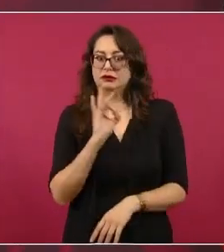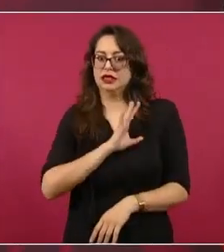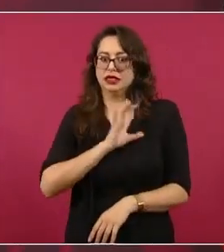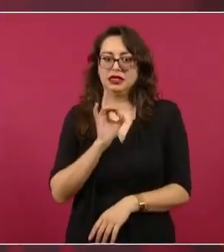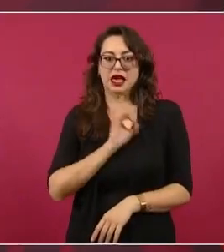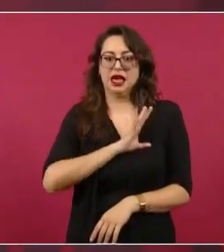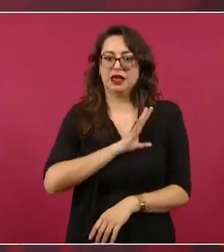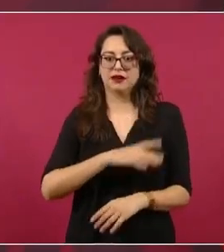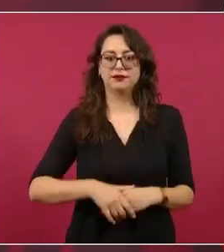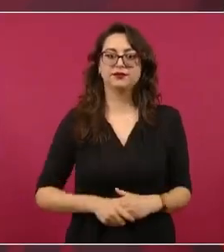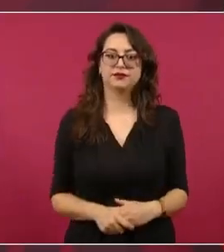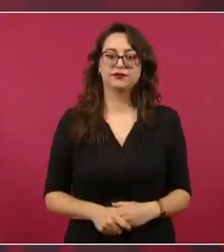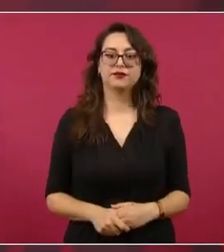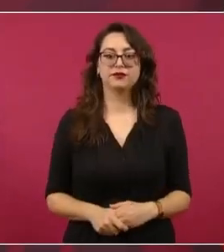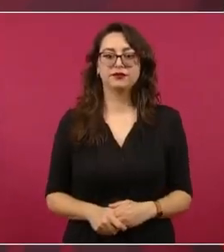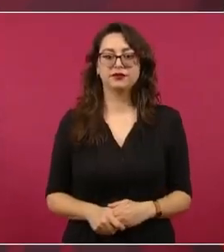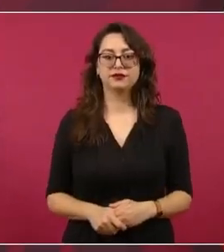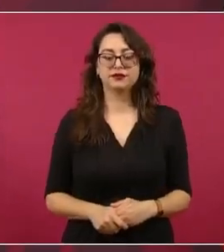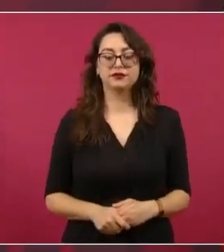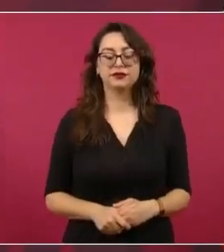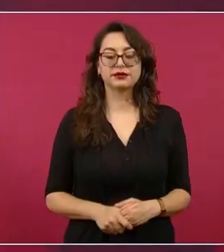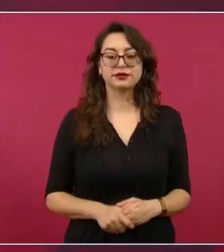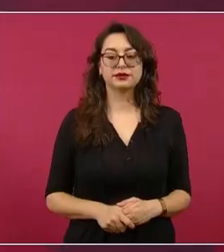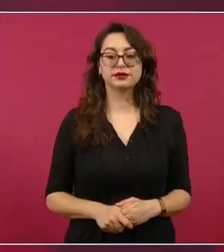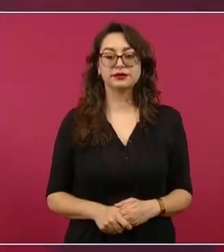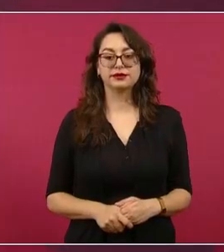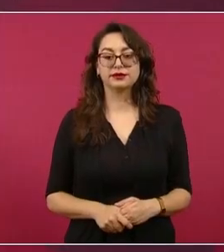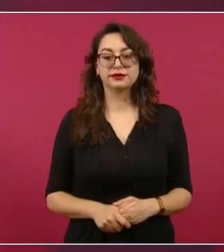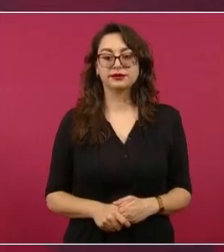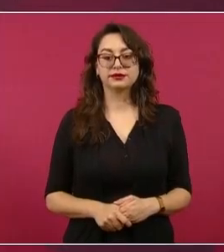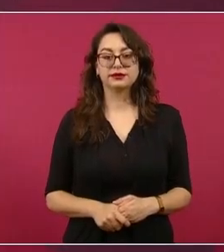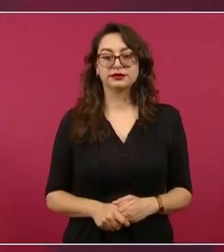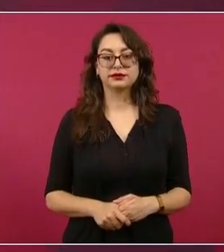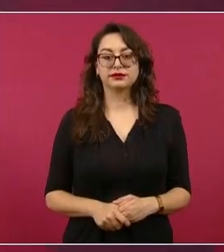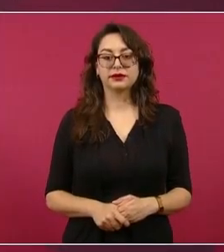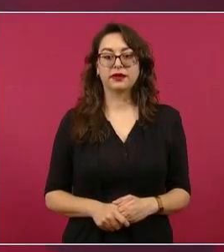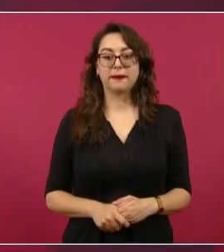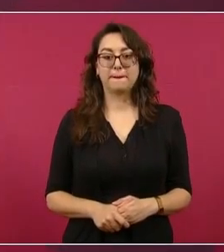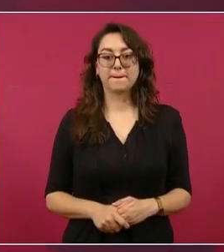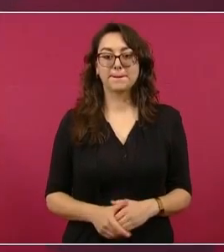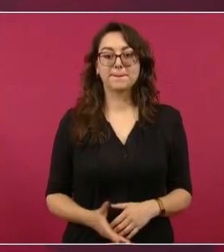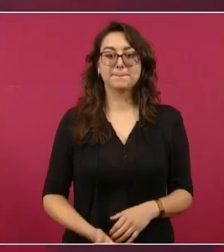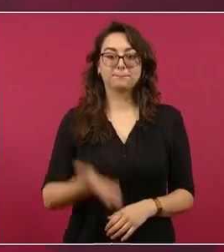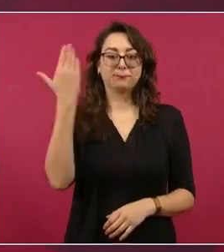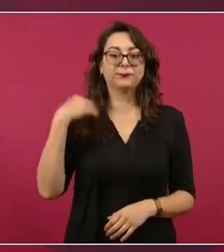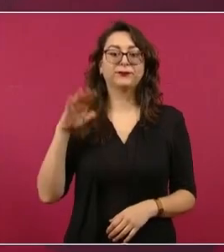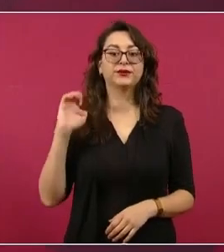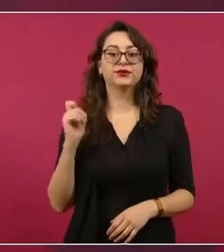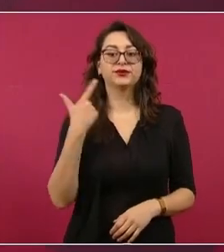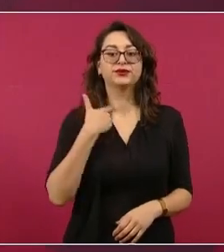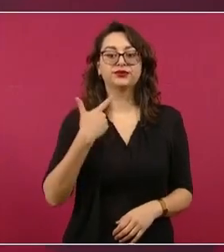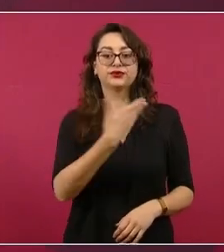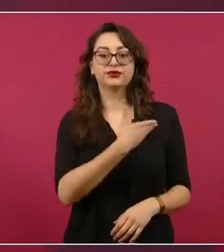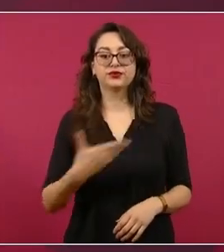nanita, ¿saben cuántos cuidaban al presidente antes?